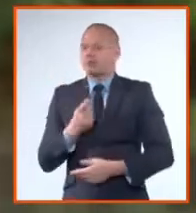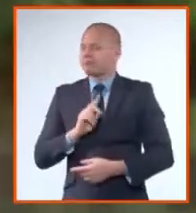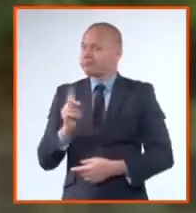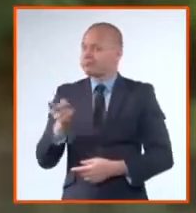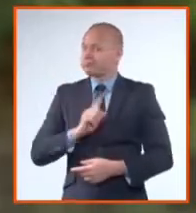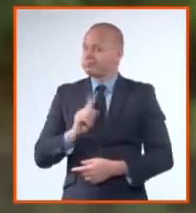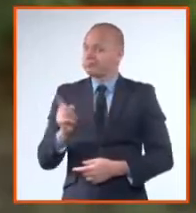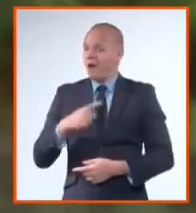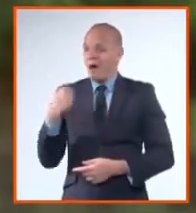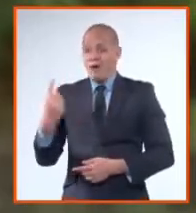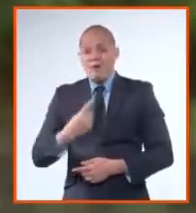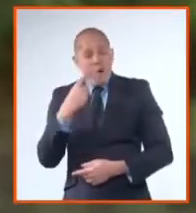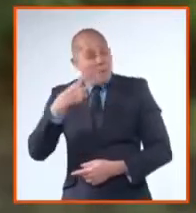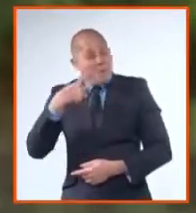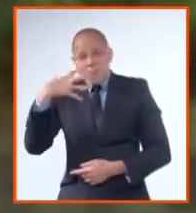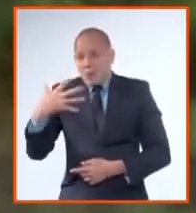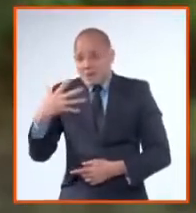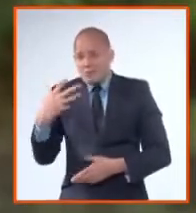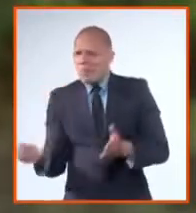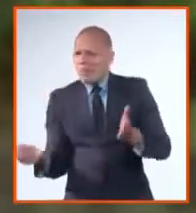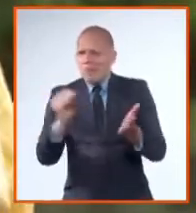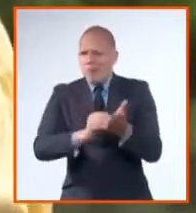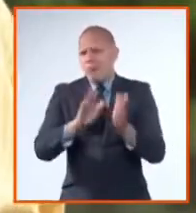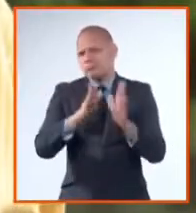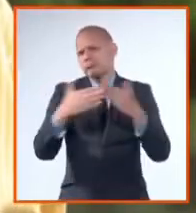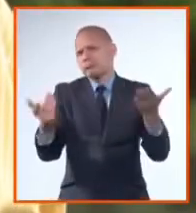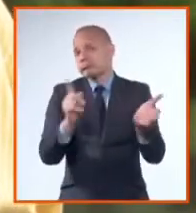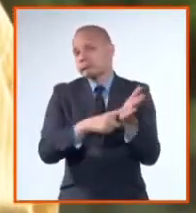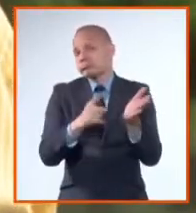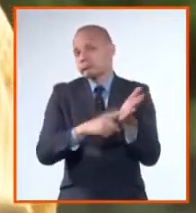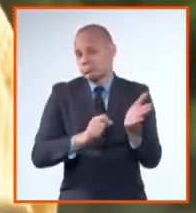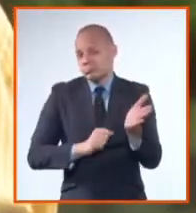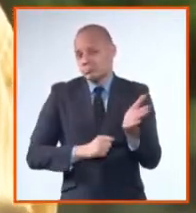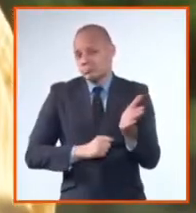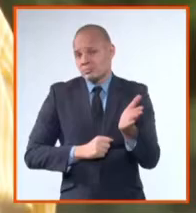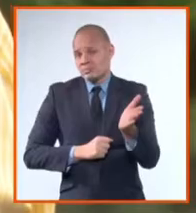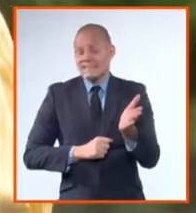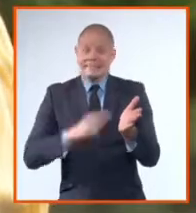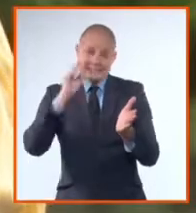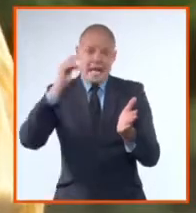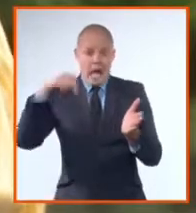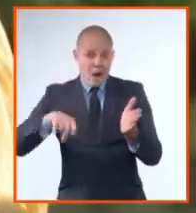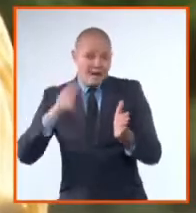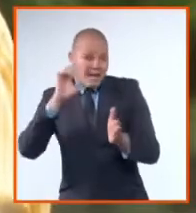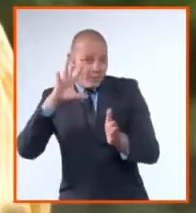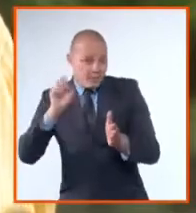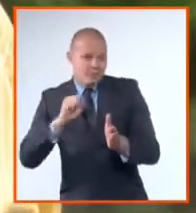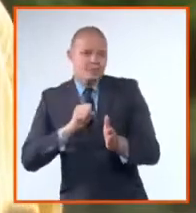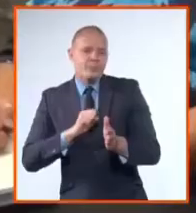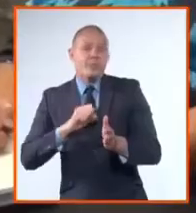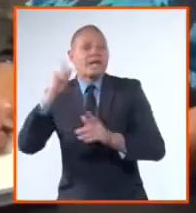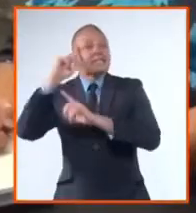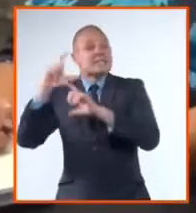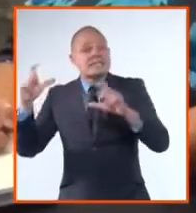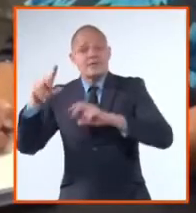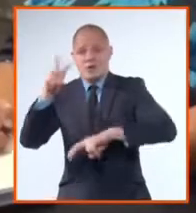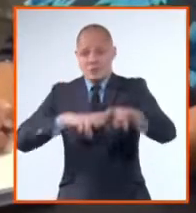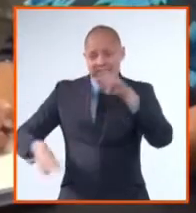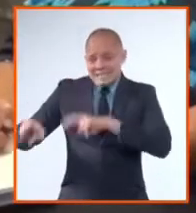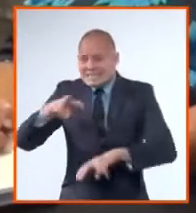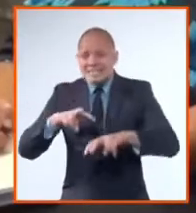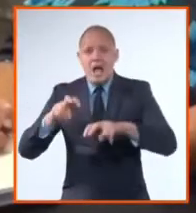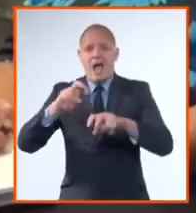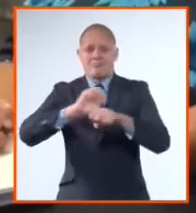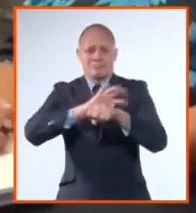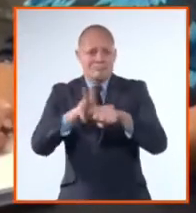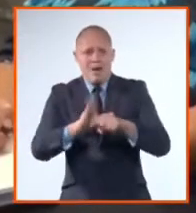formas. Nadie prohíbe que yo ponga un artículo mío en mi sitio web de ResearchGate. Y